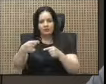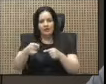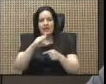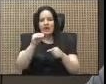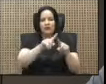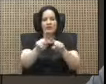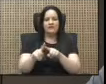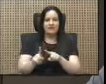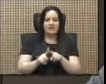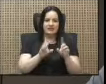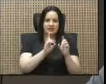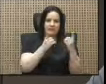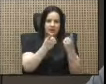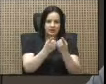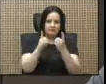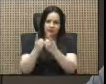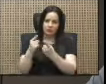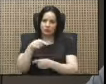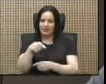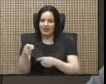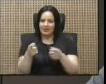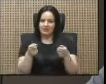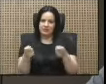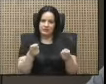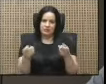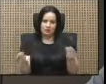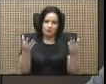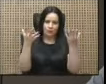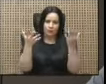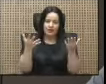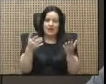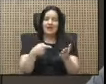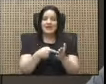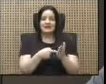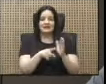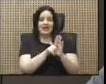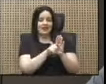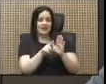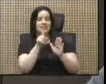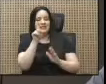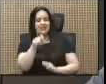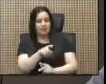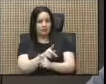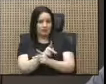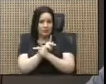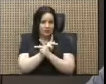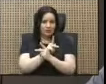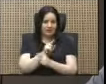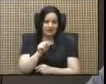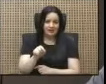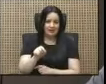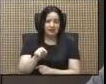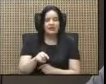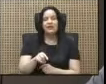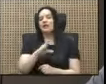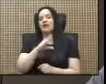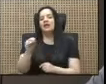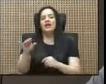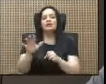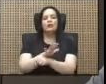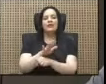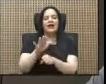departamentos de la administración pública. En todo caso, dicha ley deberá proteger la